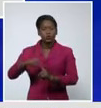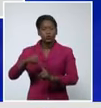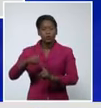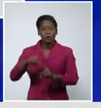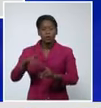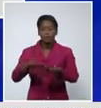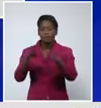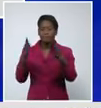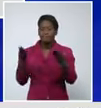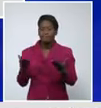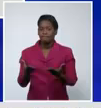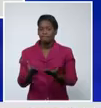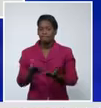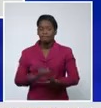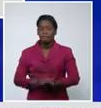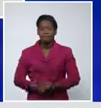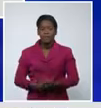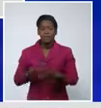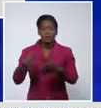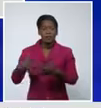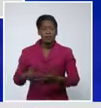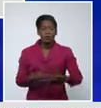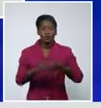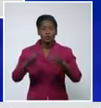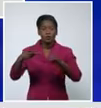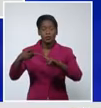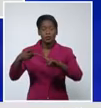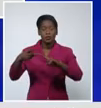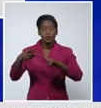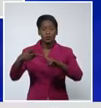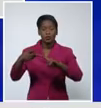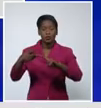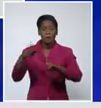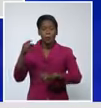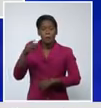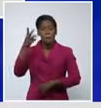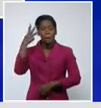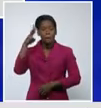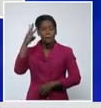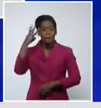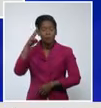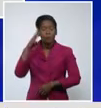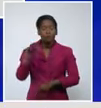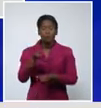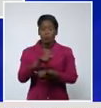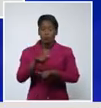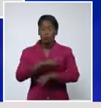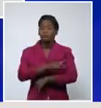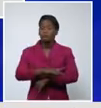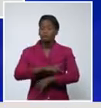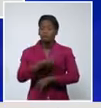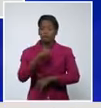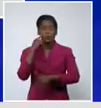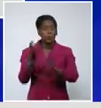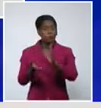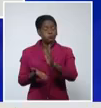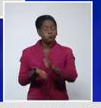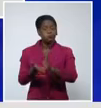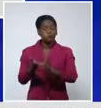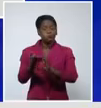mundo. Estados Unidos en segundo lugar, México con su tasa de incidencia elevada aporta